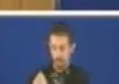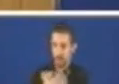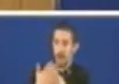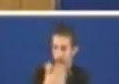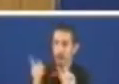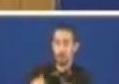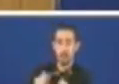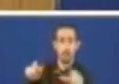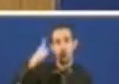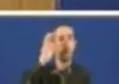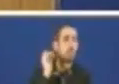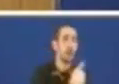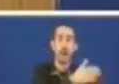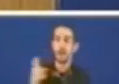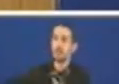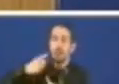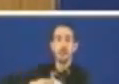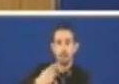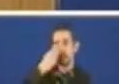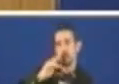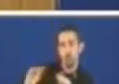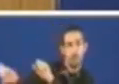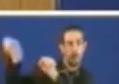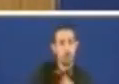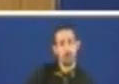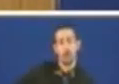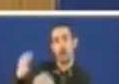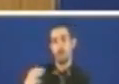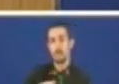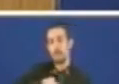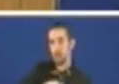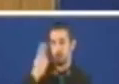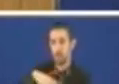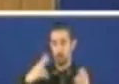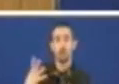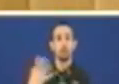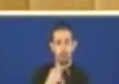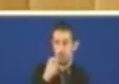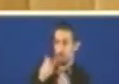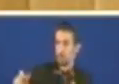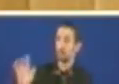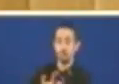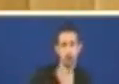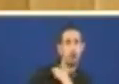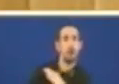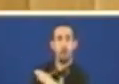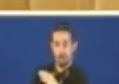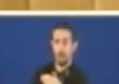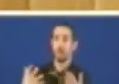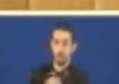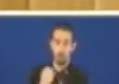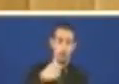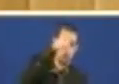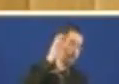e de protexer, que se debía ser a función dos poderes públicos, as persoas que foron estafadas por estes bancos e por estas